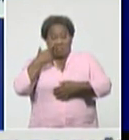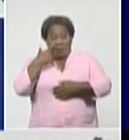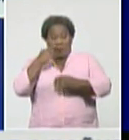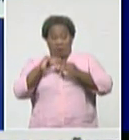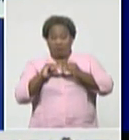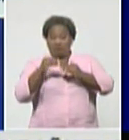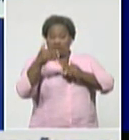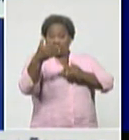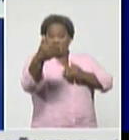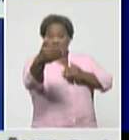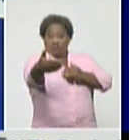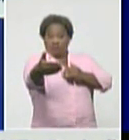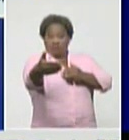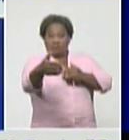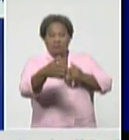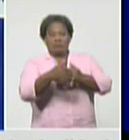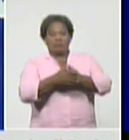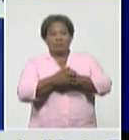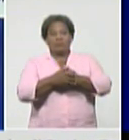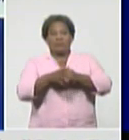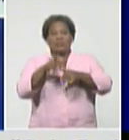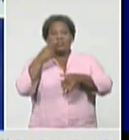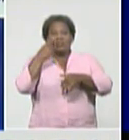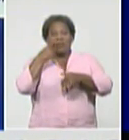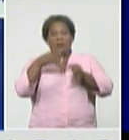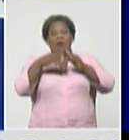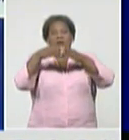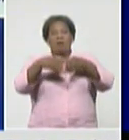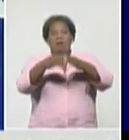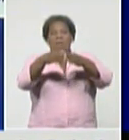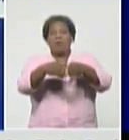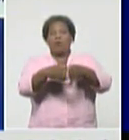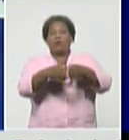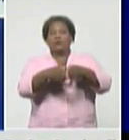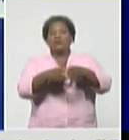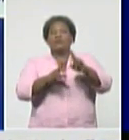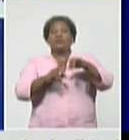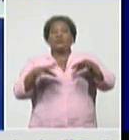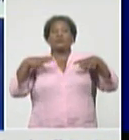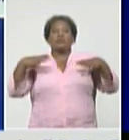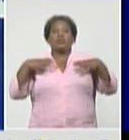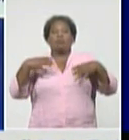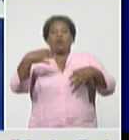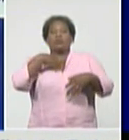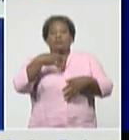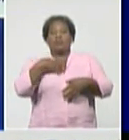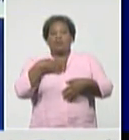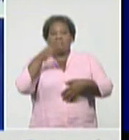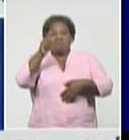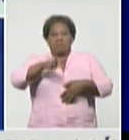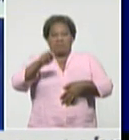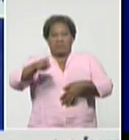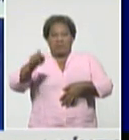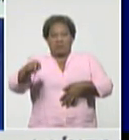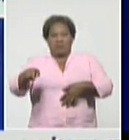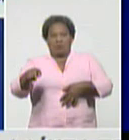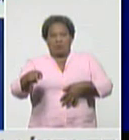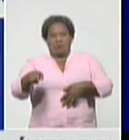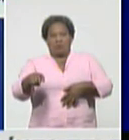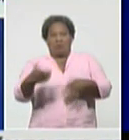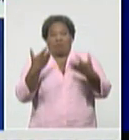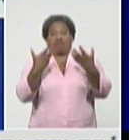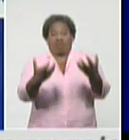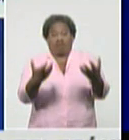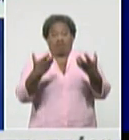una barca, un bote turístico que tiene un grupo de personas bastante hacinadas en